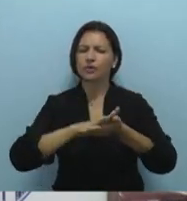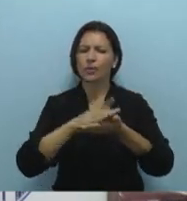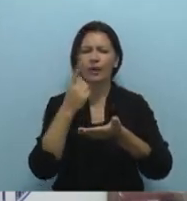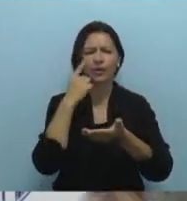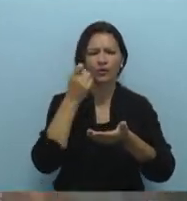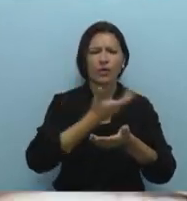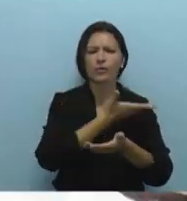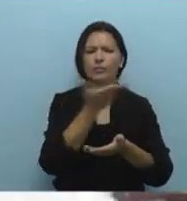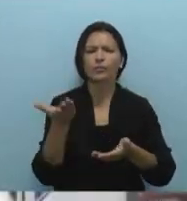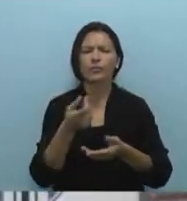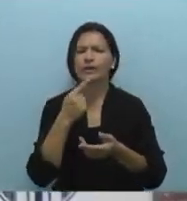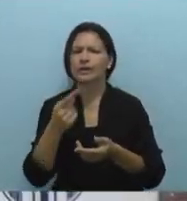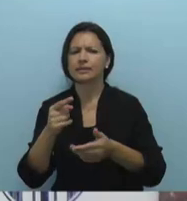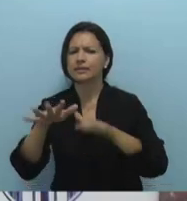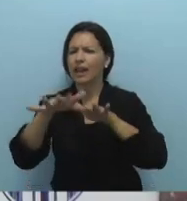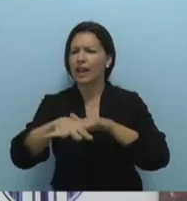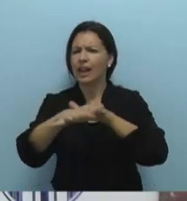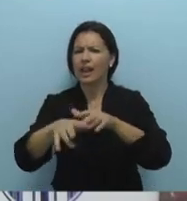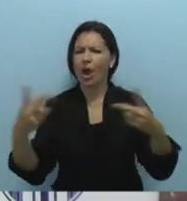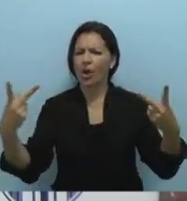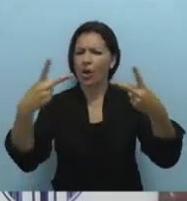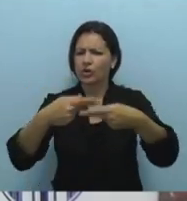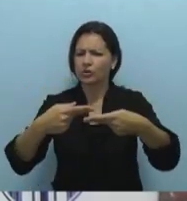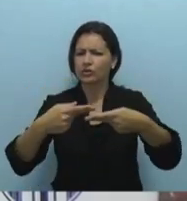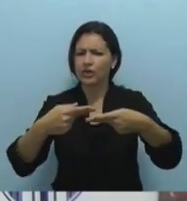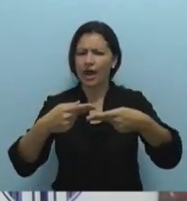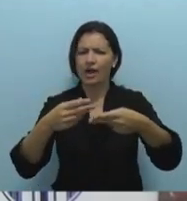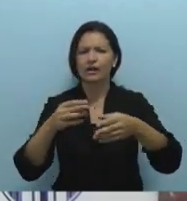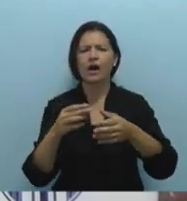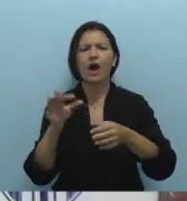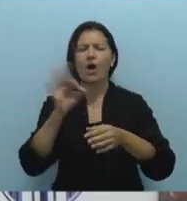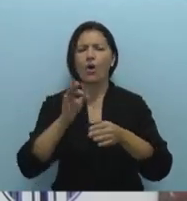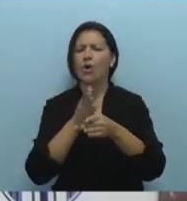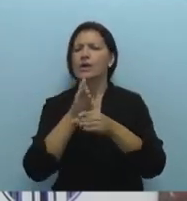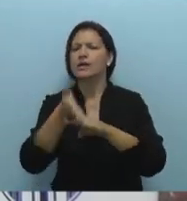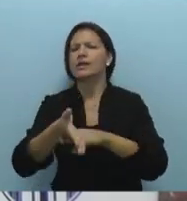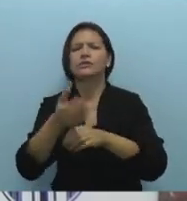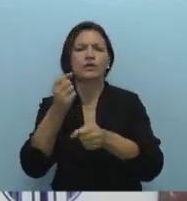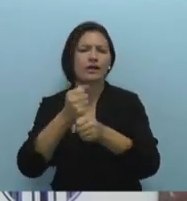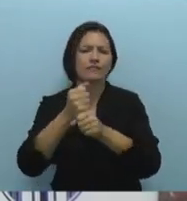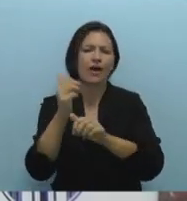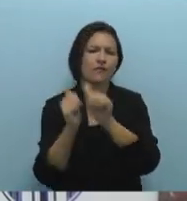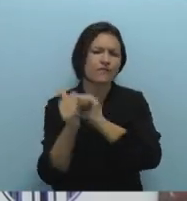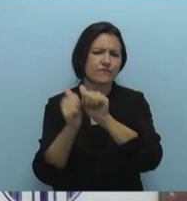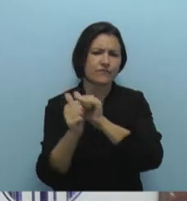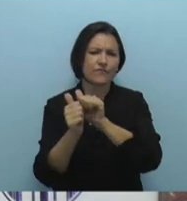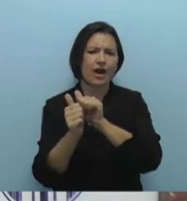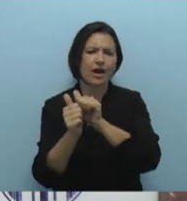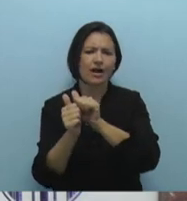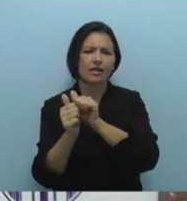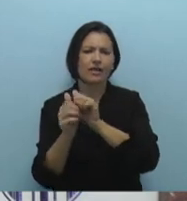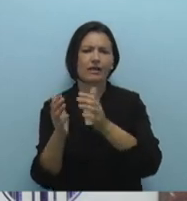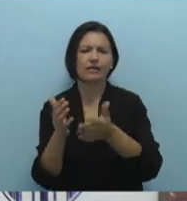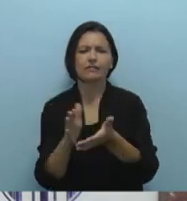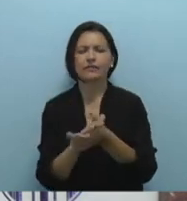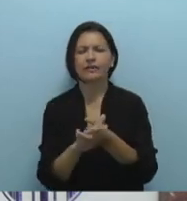prohíbe todo tipo de bloqueo, restricción en el acceso de establecimientos, plantas de producción, de servicios, logística, así como de instituciones e